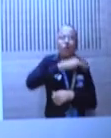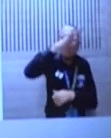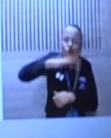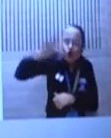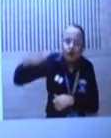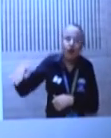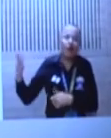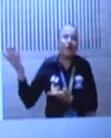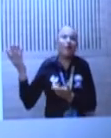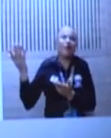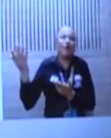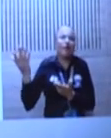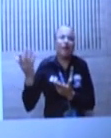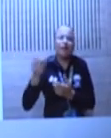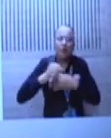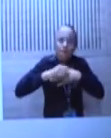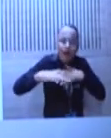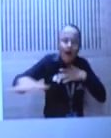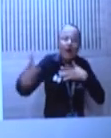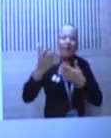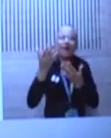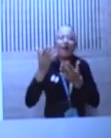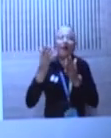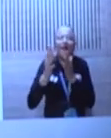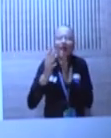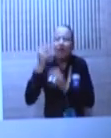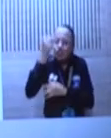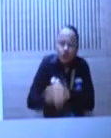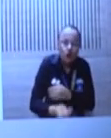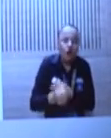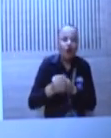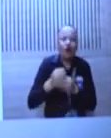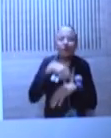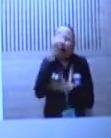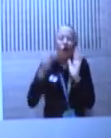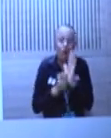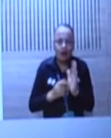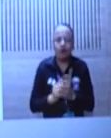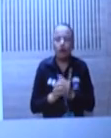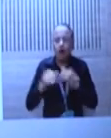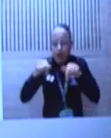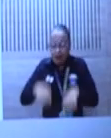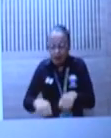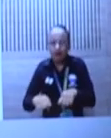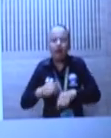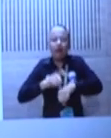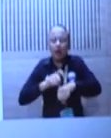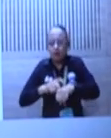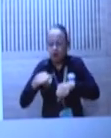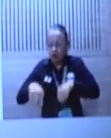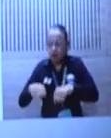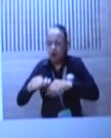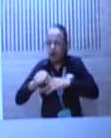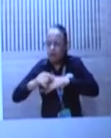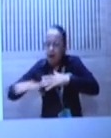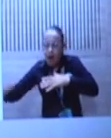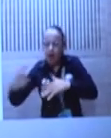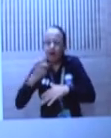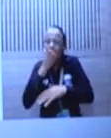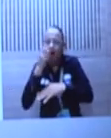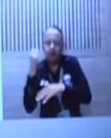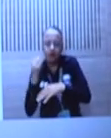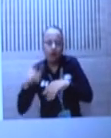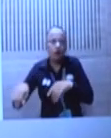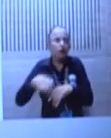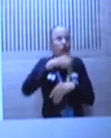minutos en un vuelo de helicóptero puedes estar allá en la nieve 15 minutos 20 minutos No lo sé pero tienes todo el entorno República Dominicana vive gran parte de